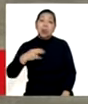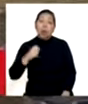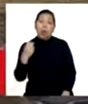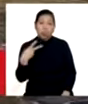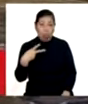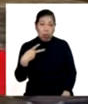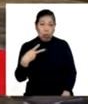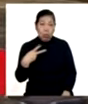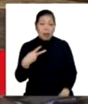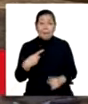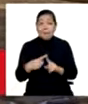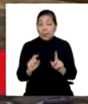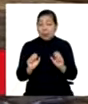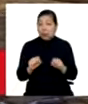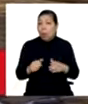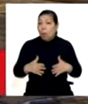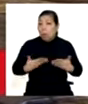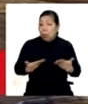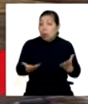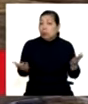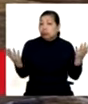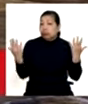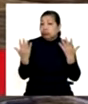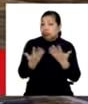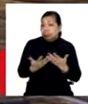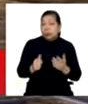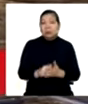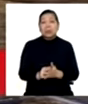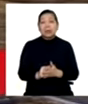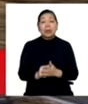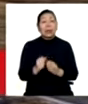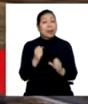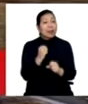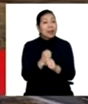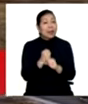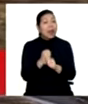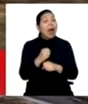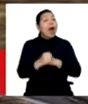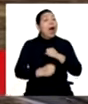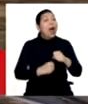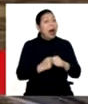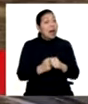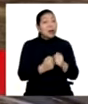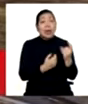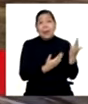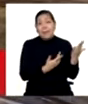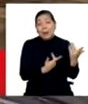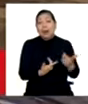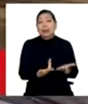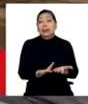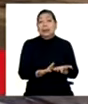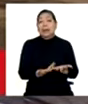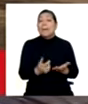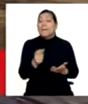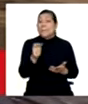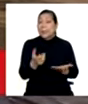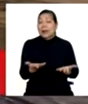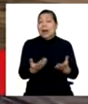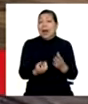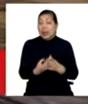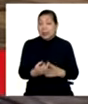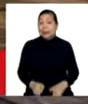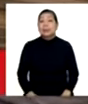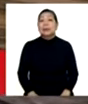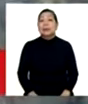el destrabe y sobre todo se pueda concretar esta mega obra que tantos años se ha esperado en pro de la ciudadanía de